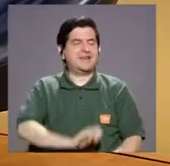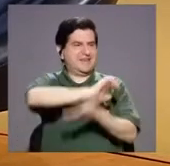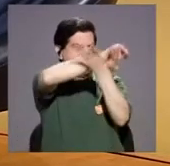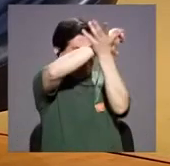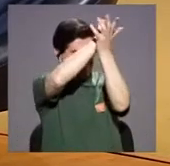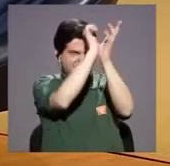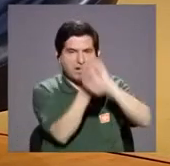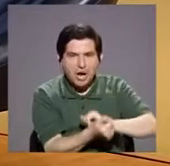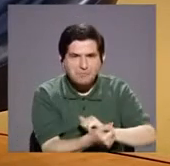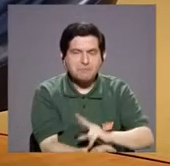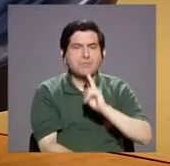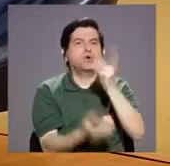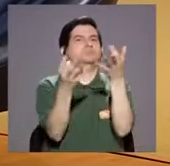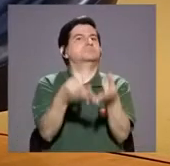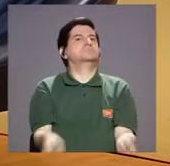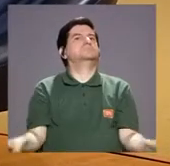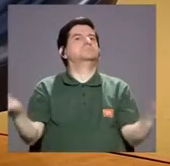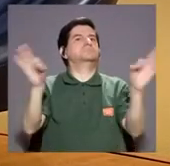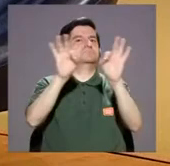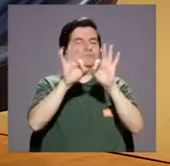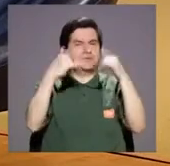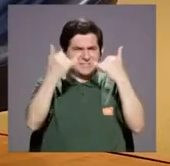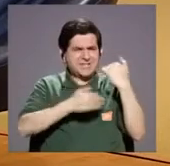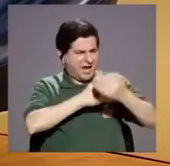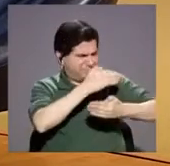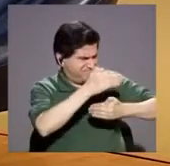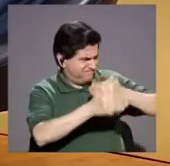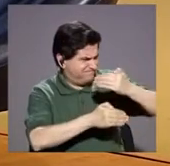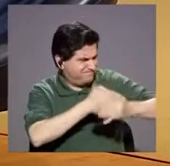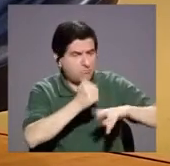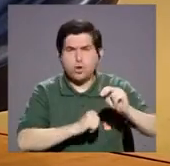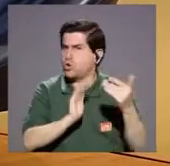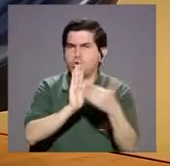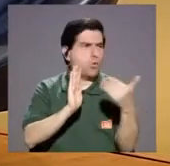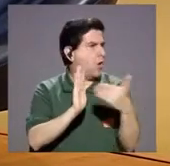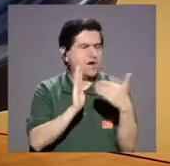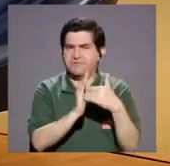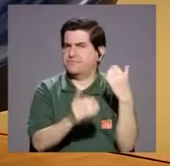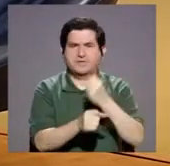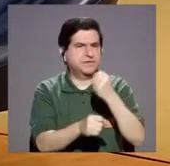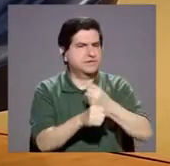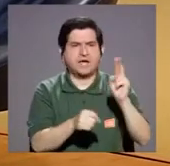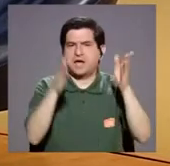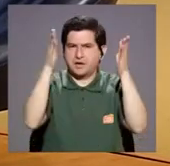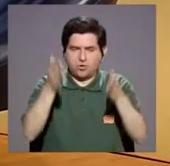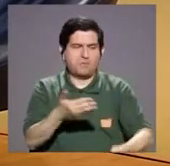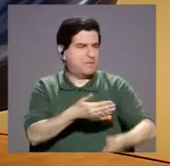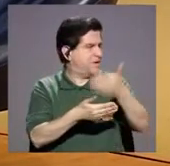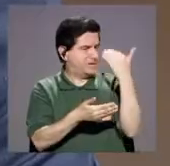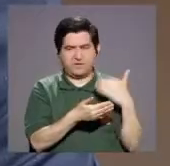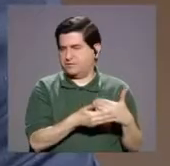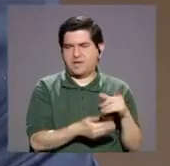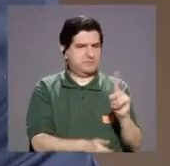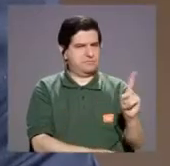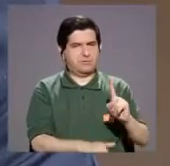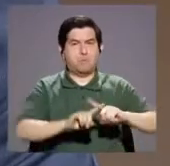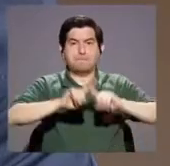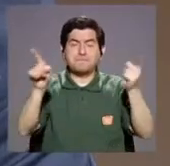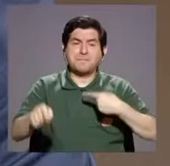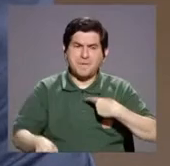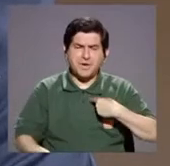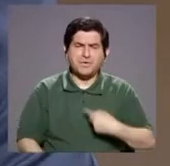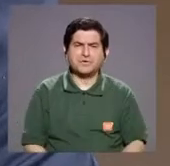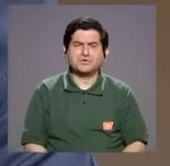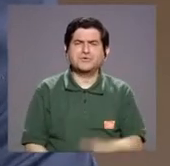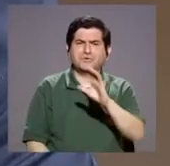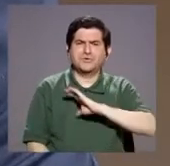verdaderamente importante que sé que se ha venido dando y esto no en detrimento de labores de compañeros que han estado anteriormente sino que yo le doy